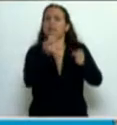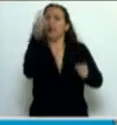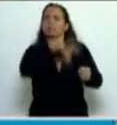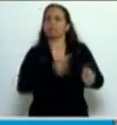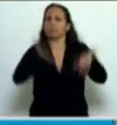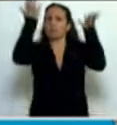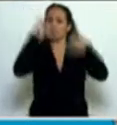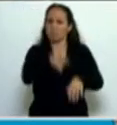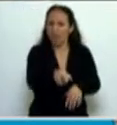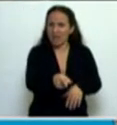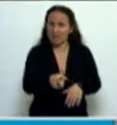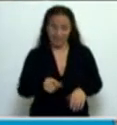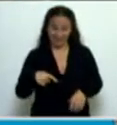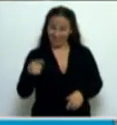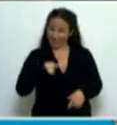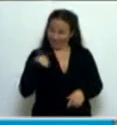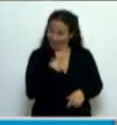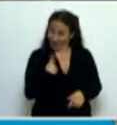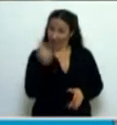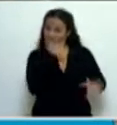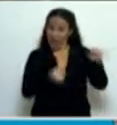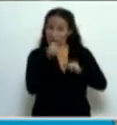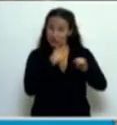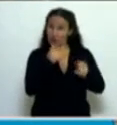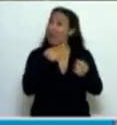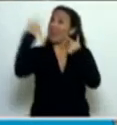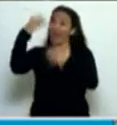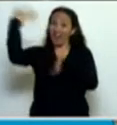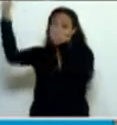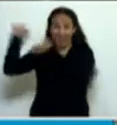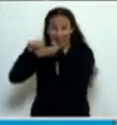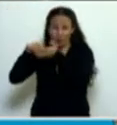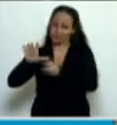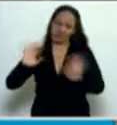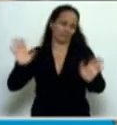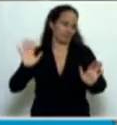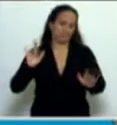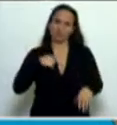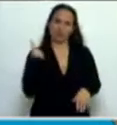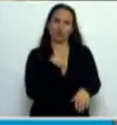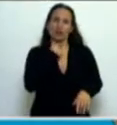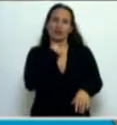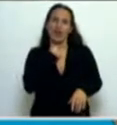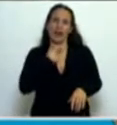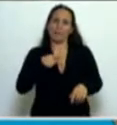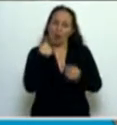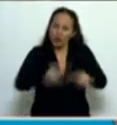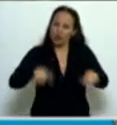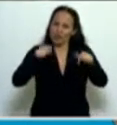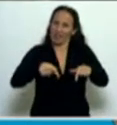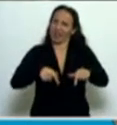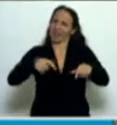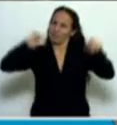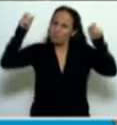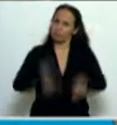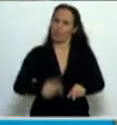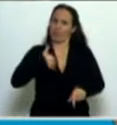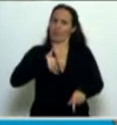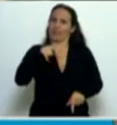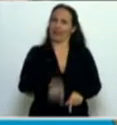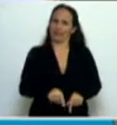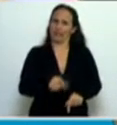Sustentabilidad a fondos de pensión internacionales que podrán elegir colocar directores con el objetivo de maximizar el valor